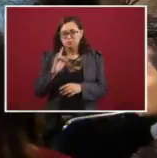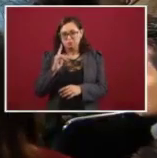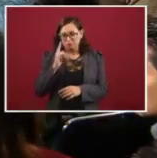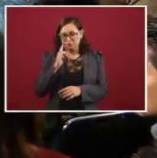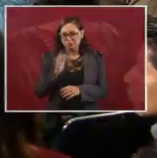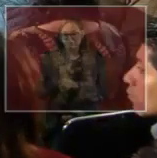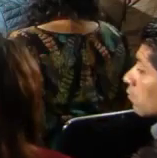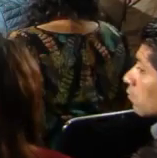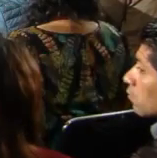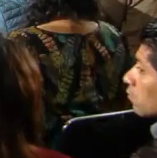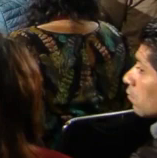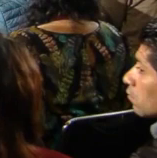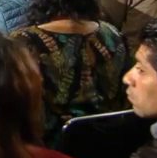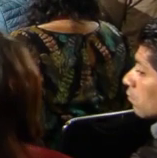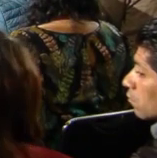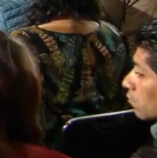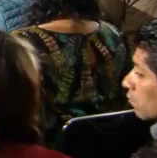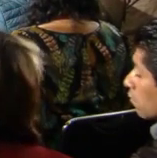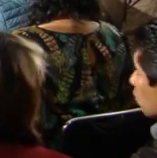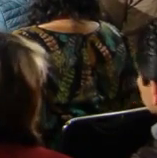ver este asunto,